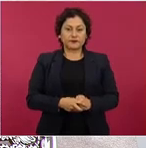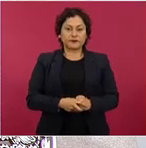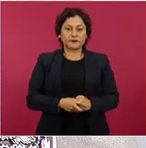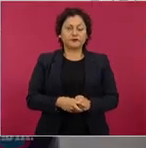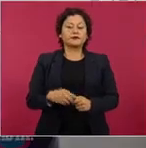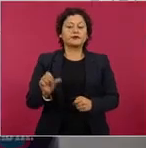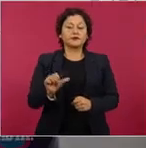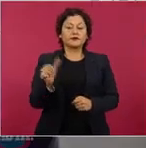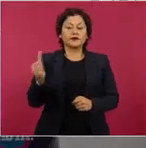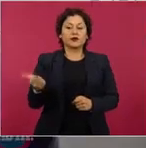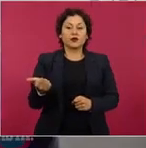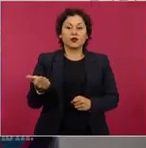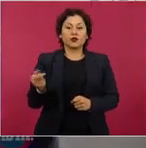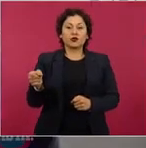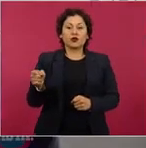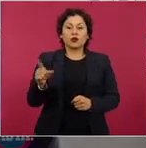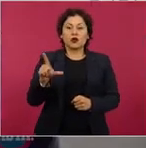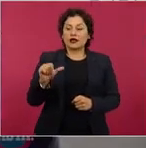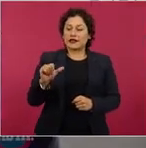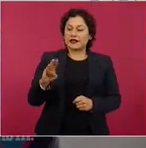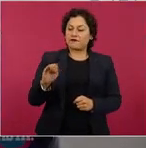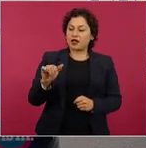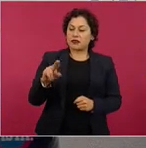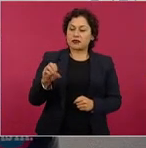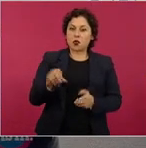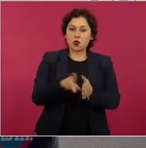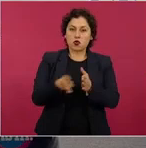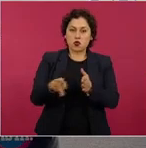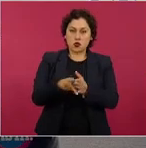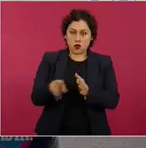¿Y el otro del Líbano no lo consiguieron? Sí,